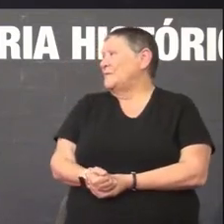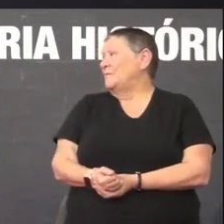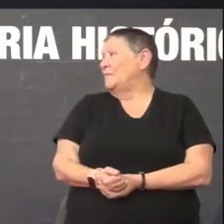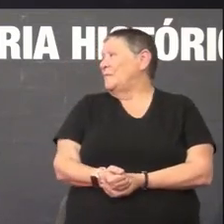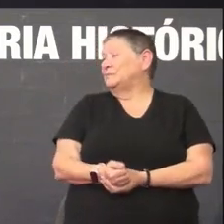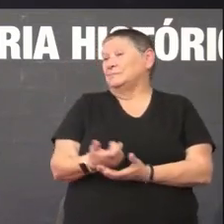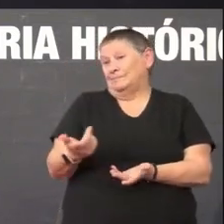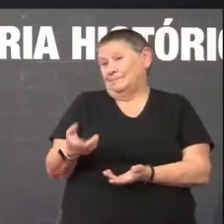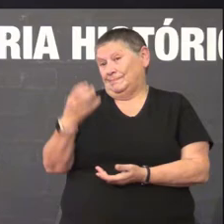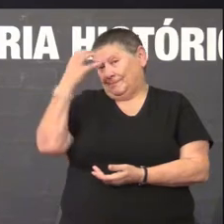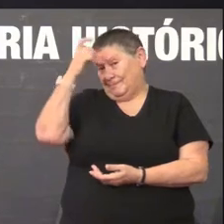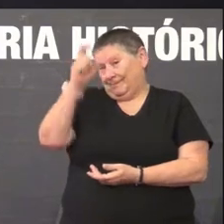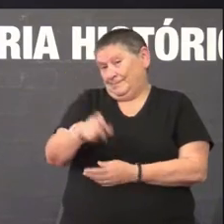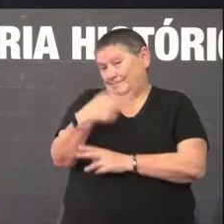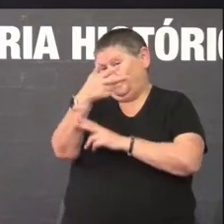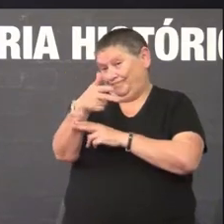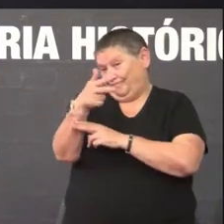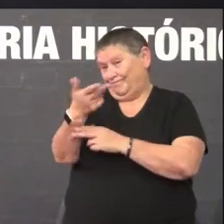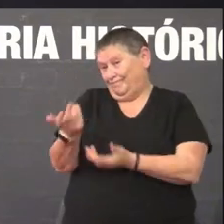lo tenía grabado todo.